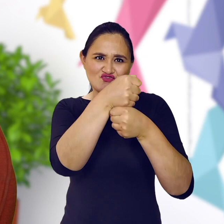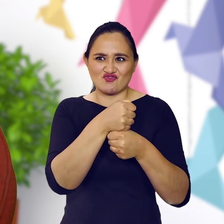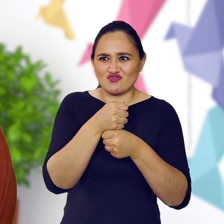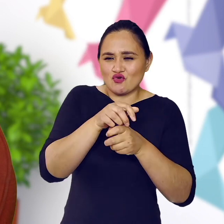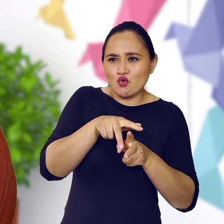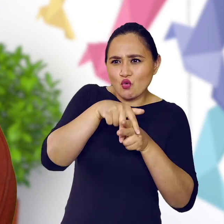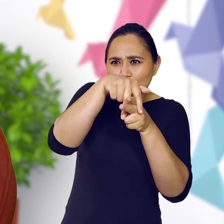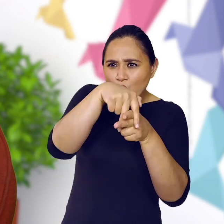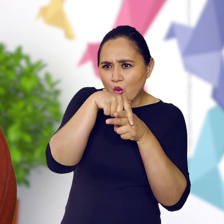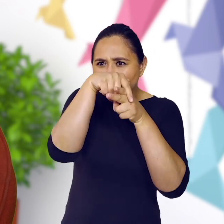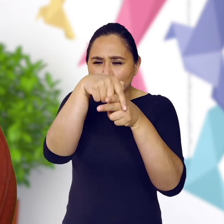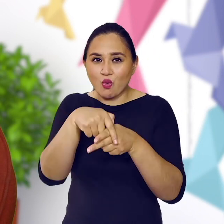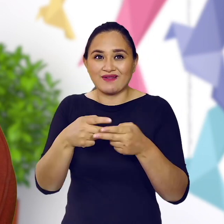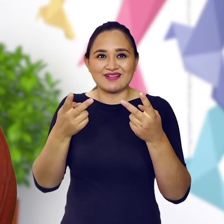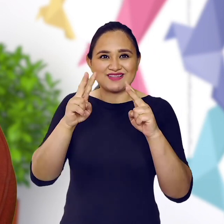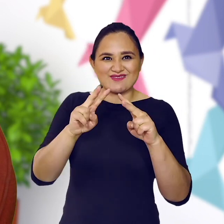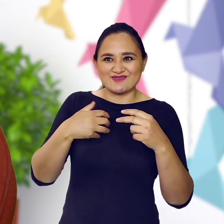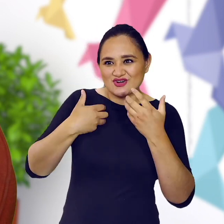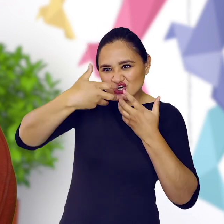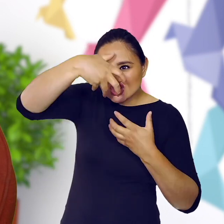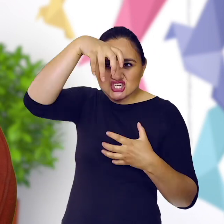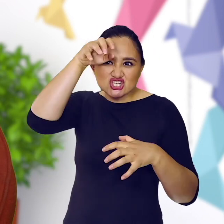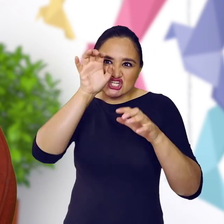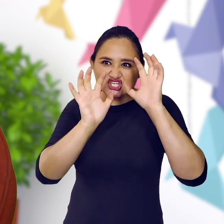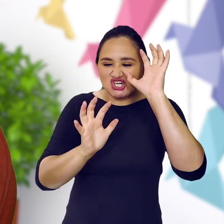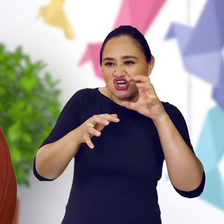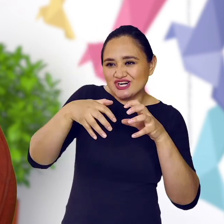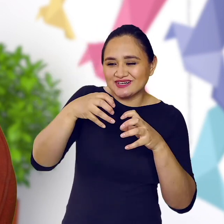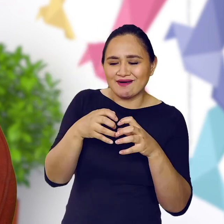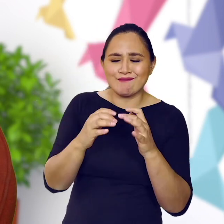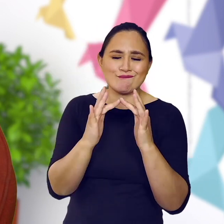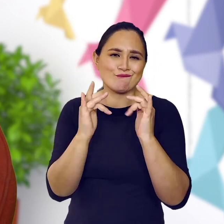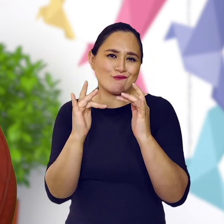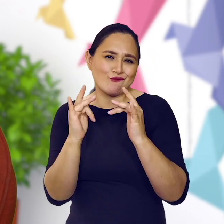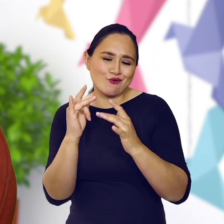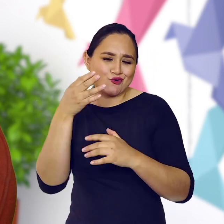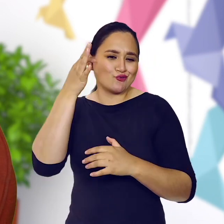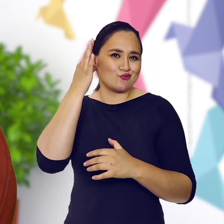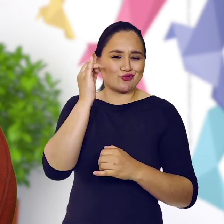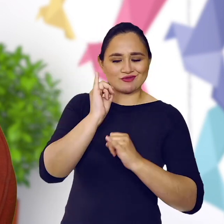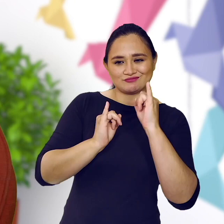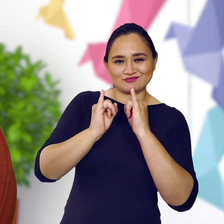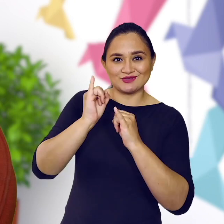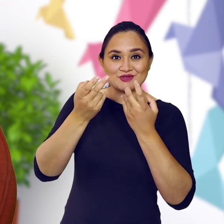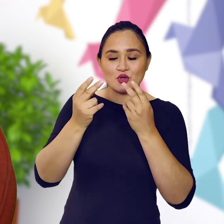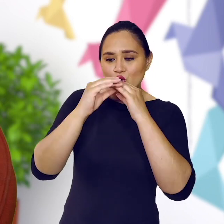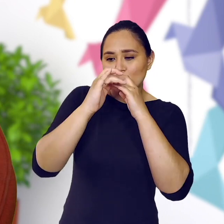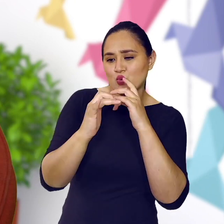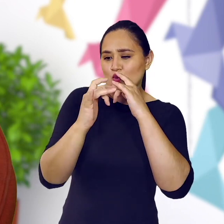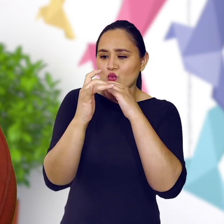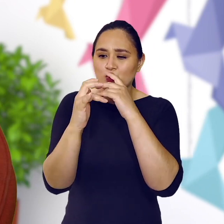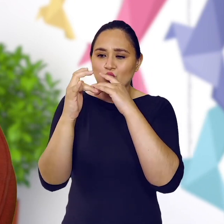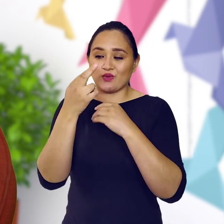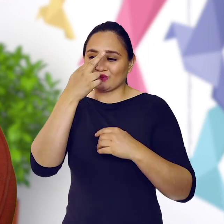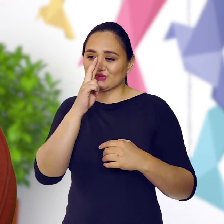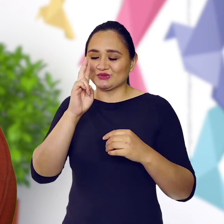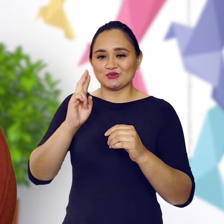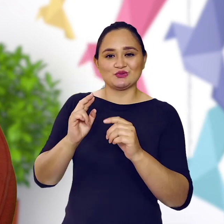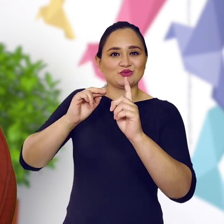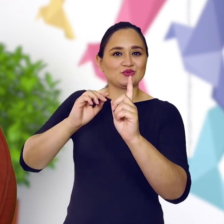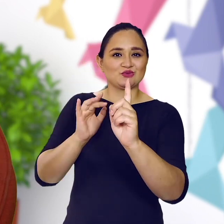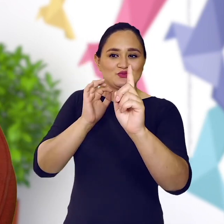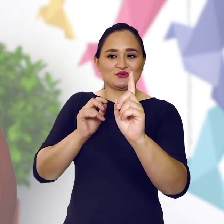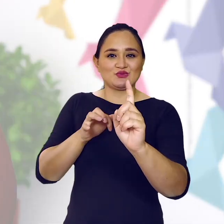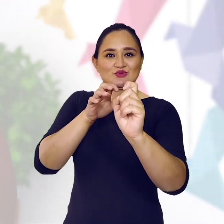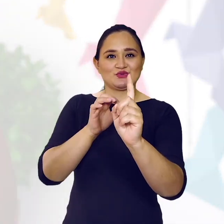de la Cenicienta, en la bestia que se enamoraba de la bella y hasta en el flautista que se llevaba todos los ratones de Hamelin